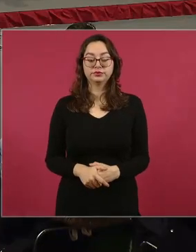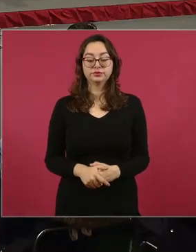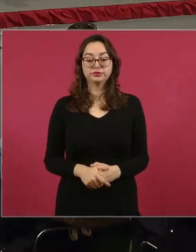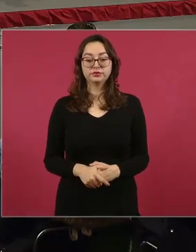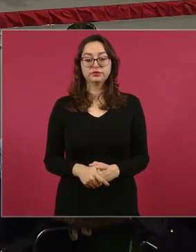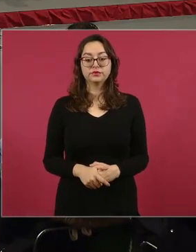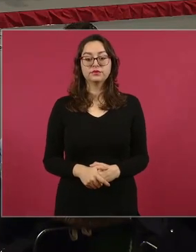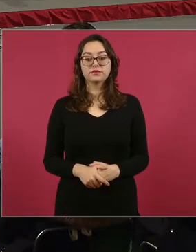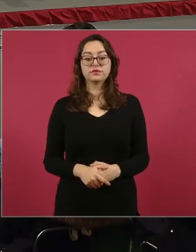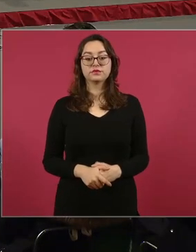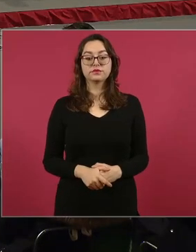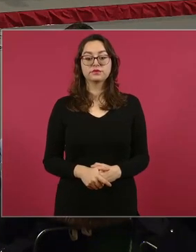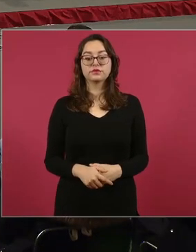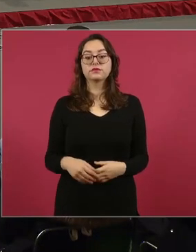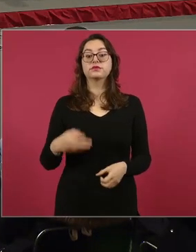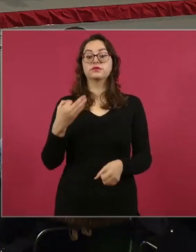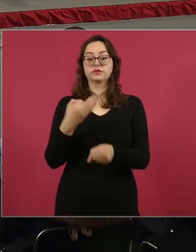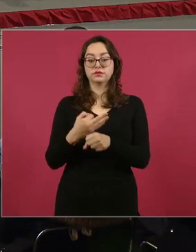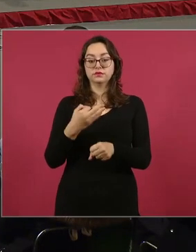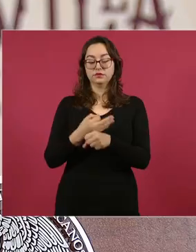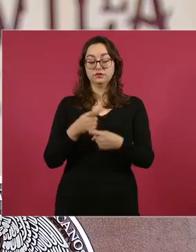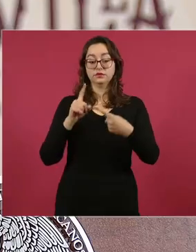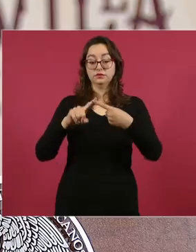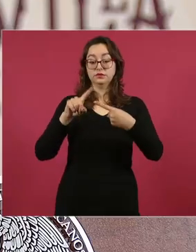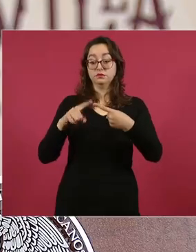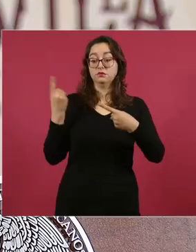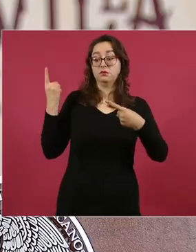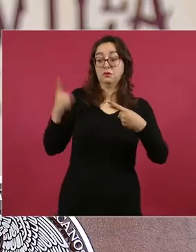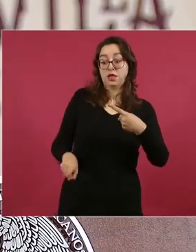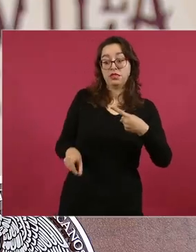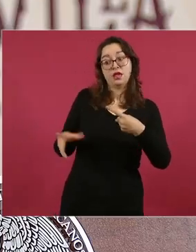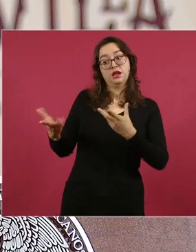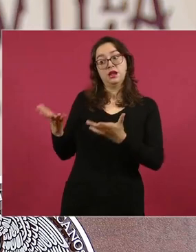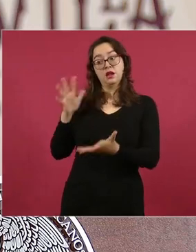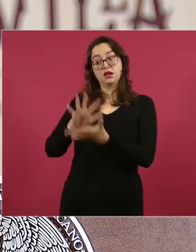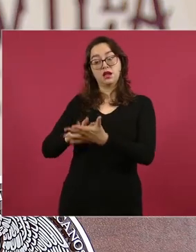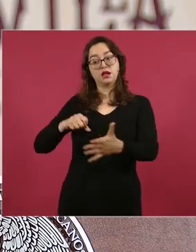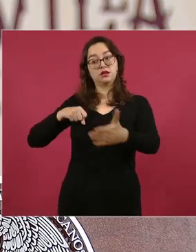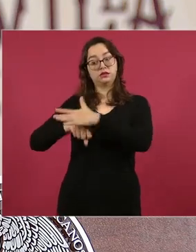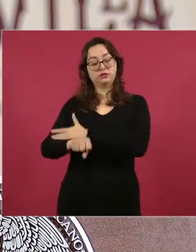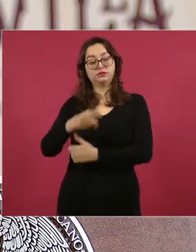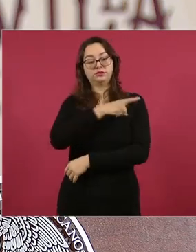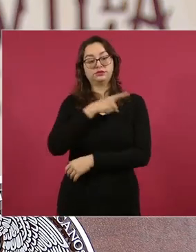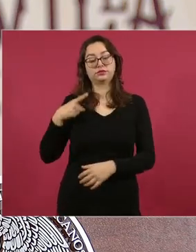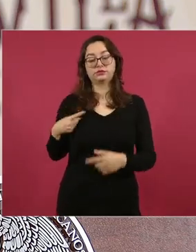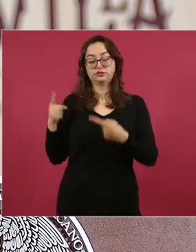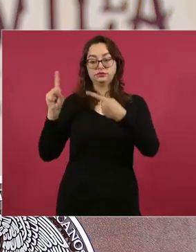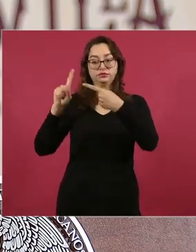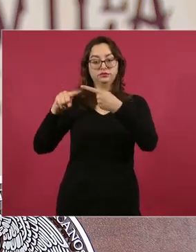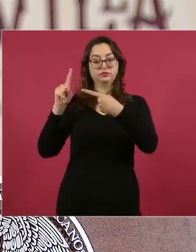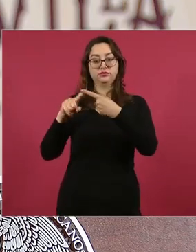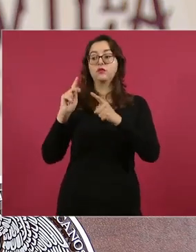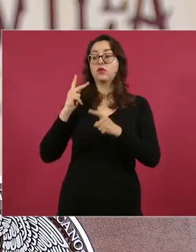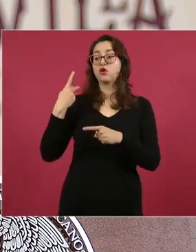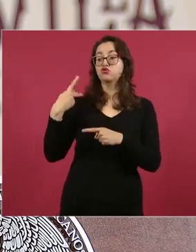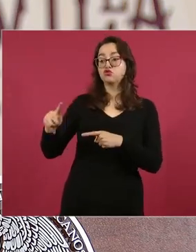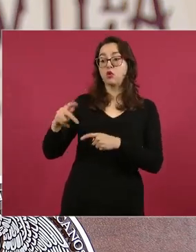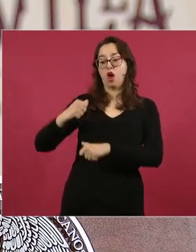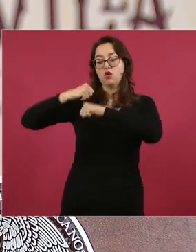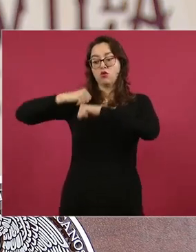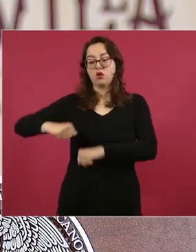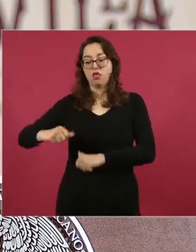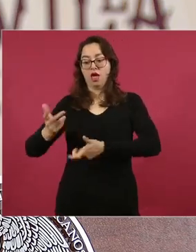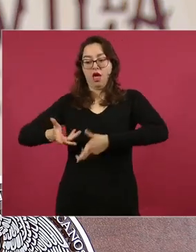delito imputado en este caso, en la primera orden de aprehensión, es el uso de atribuciones y facultades. Las